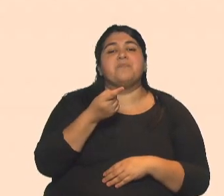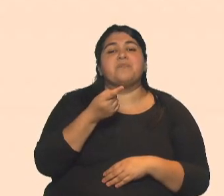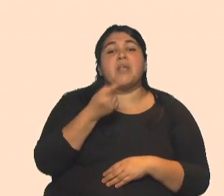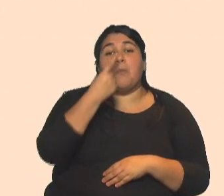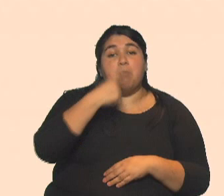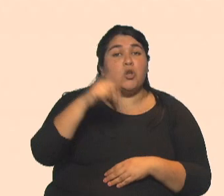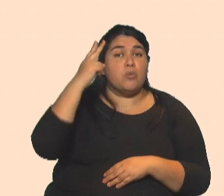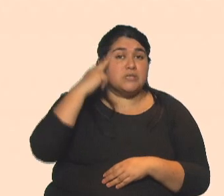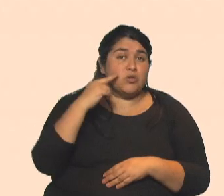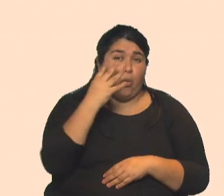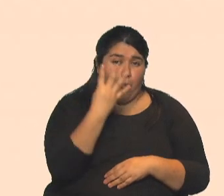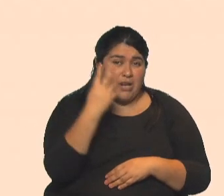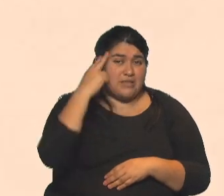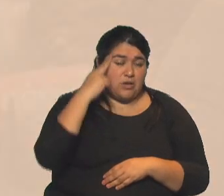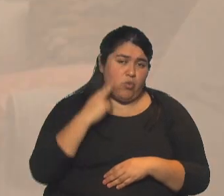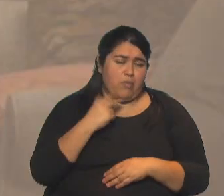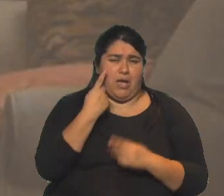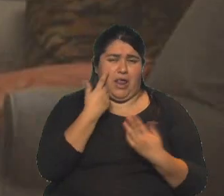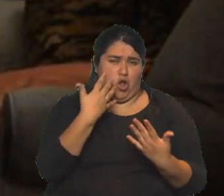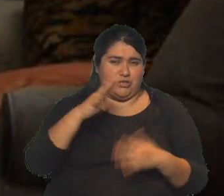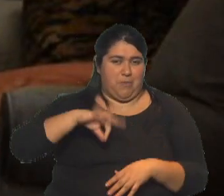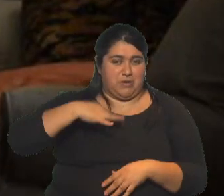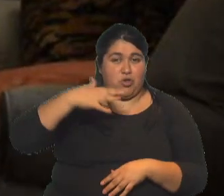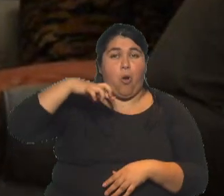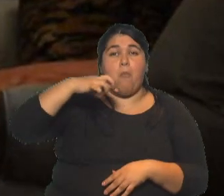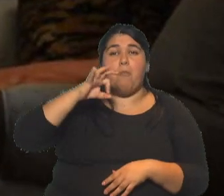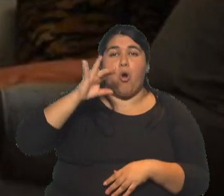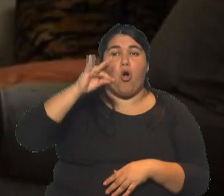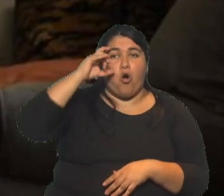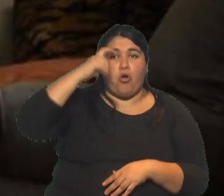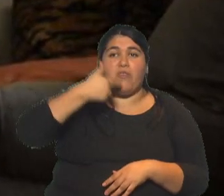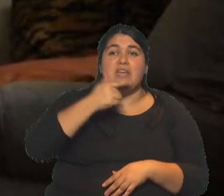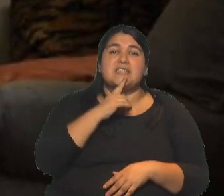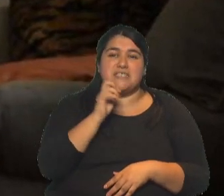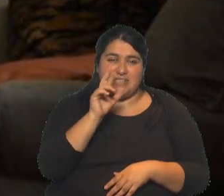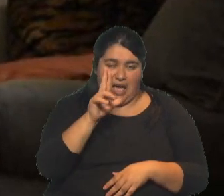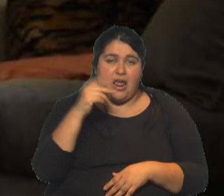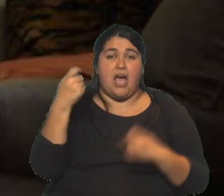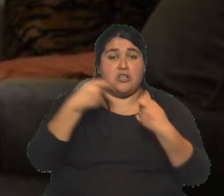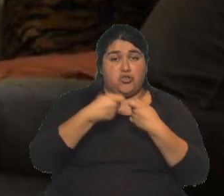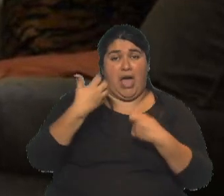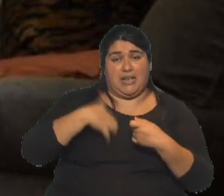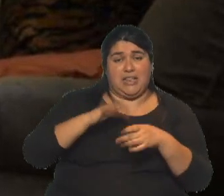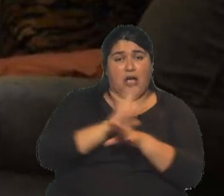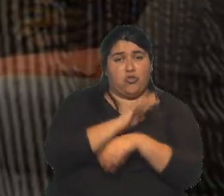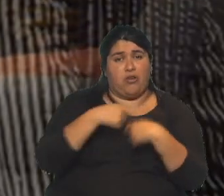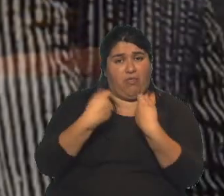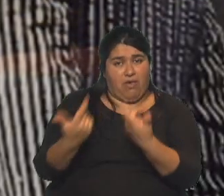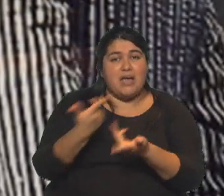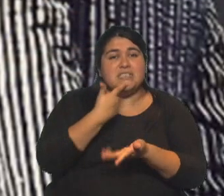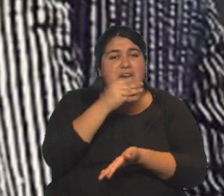En 1999 fue reconocido con el premio Podestá, la trayectoria honorable, por la Asociación Argentina de Actores y el Senado de la Nación,